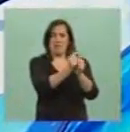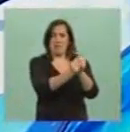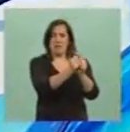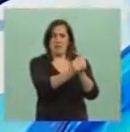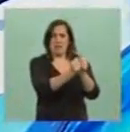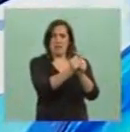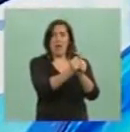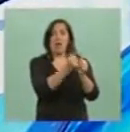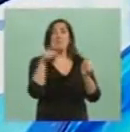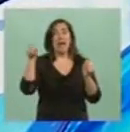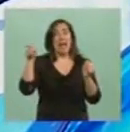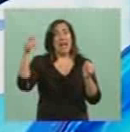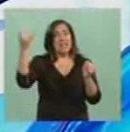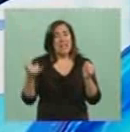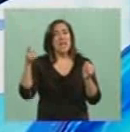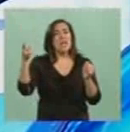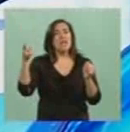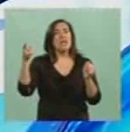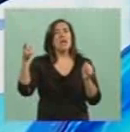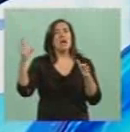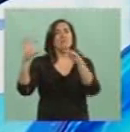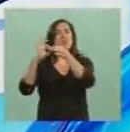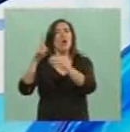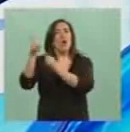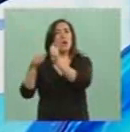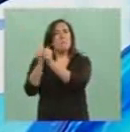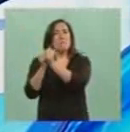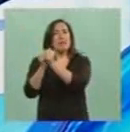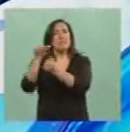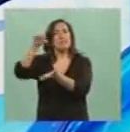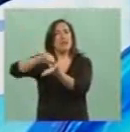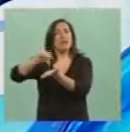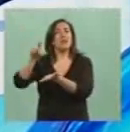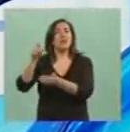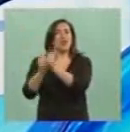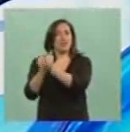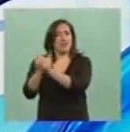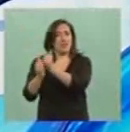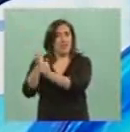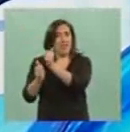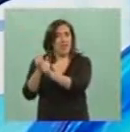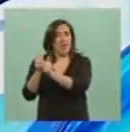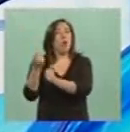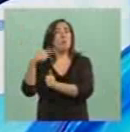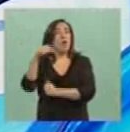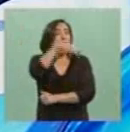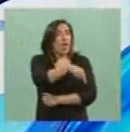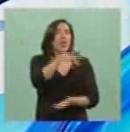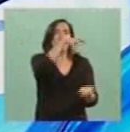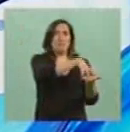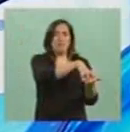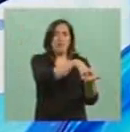la primera fábrica, porque ellos tienen un joint venture que hicieron con una empresa en Rosario, pero esta es la primera fábrica donde van a